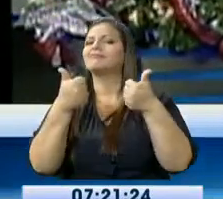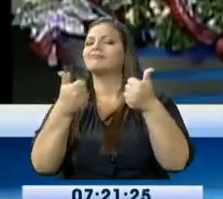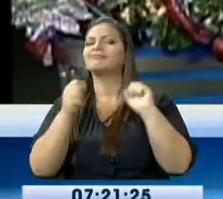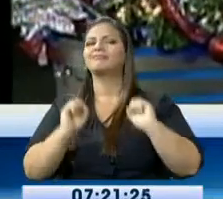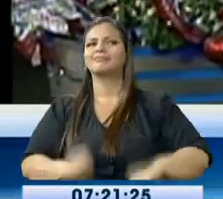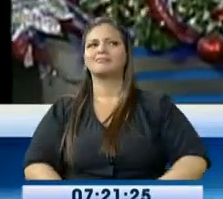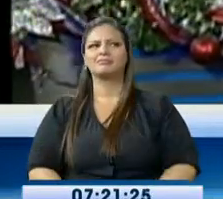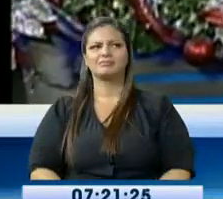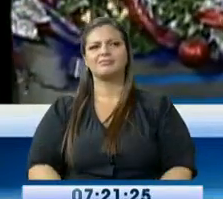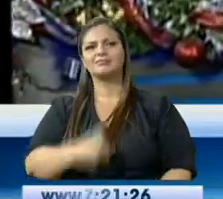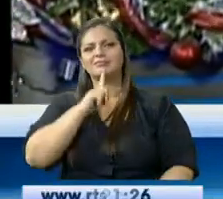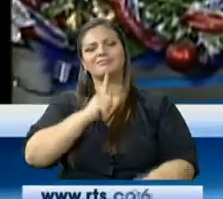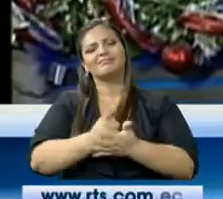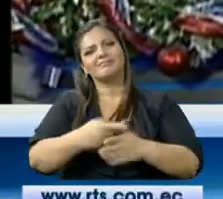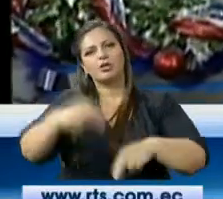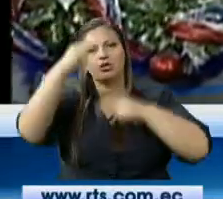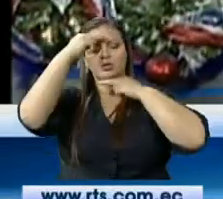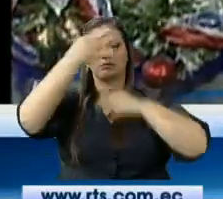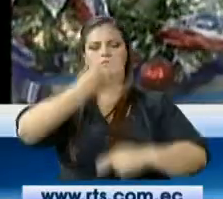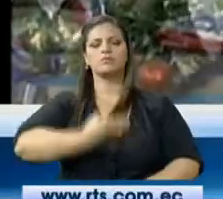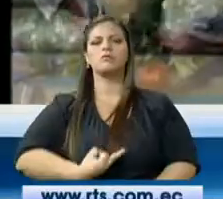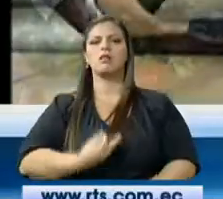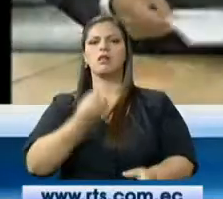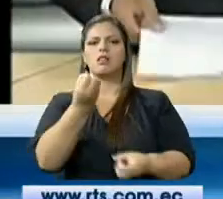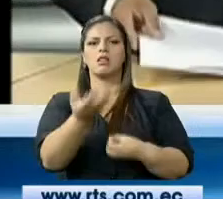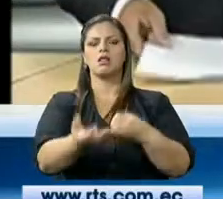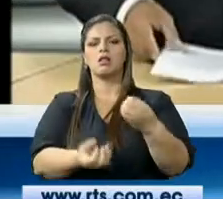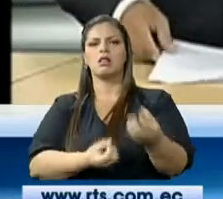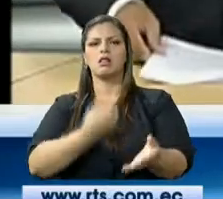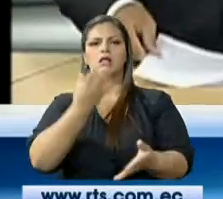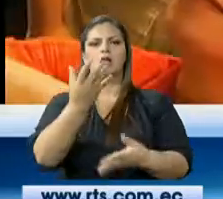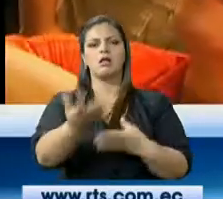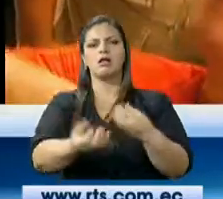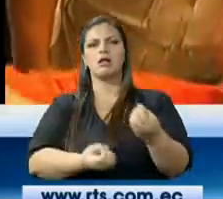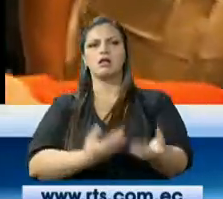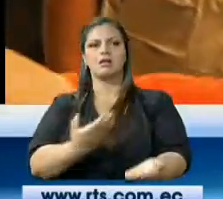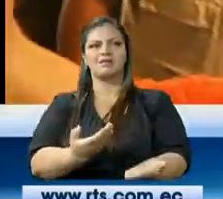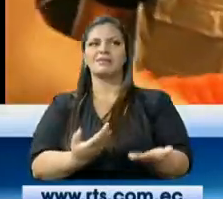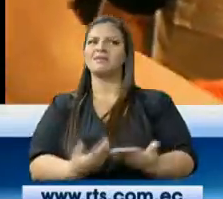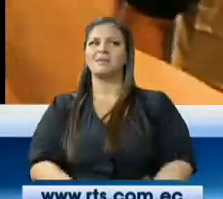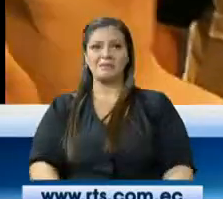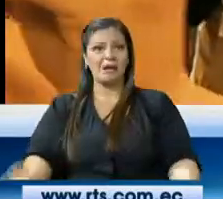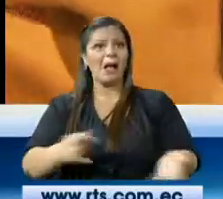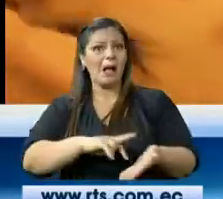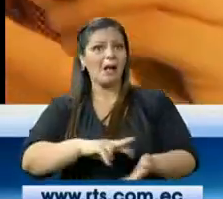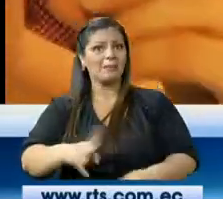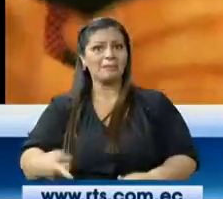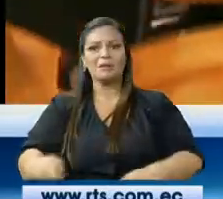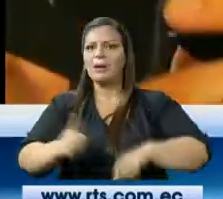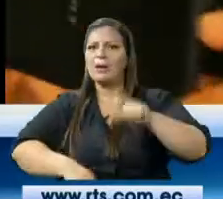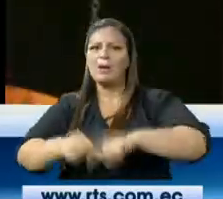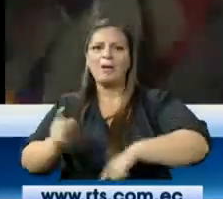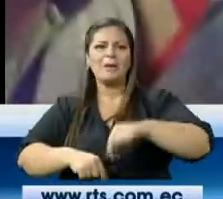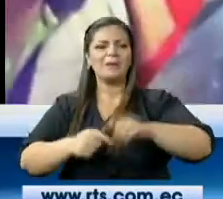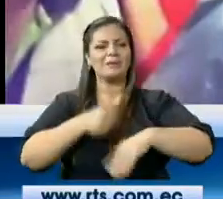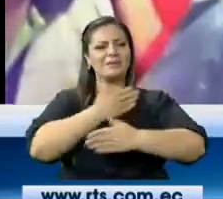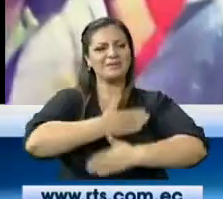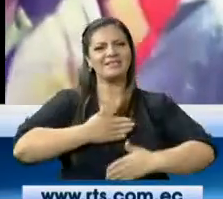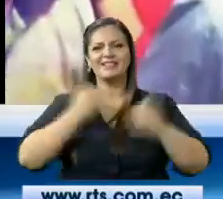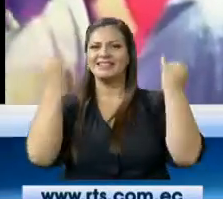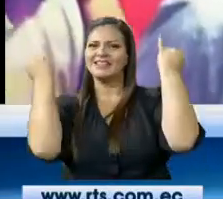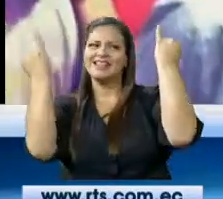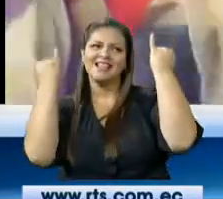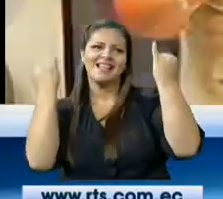las formalidades con las que manejamos nuestro trabajo, siempre que la situación lo permita, compartimos momentos de